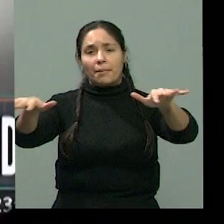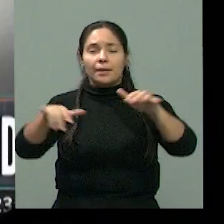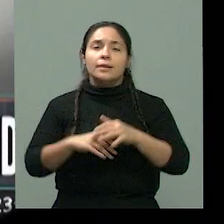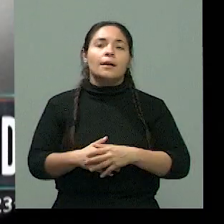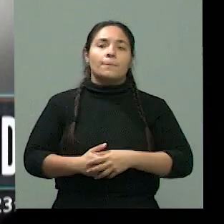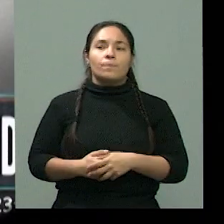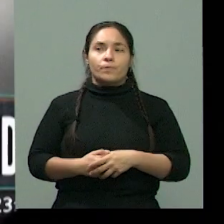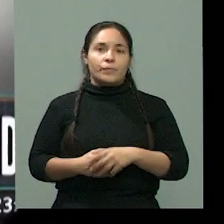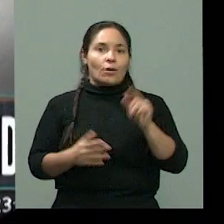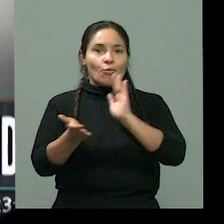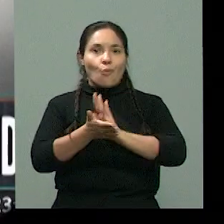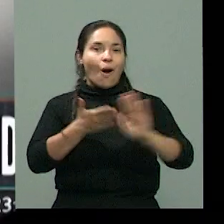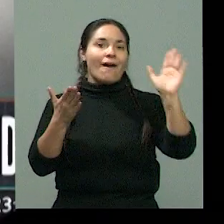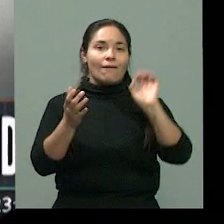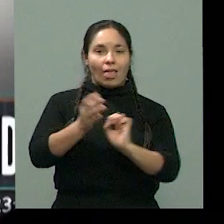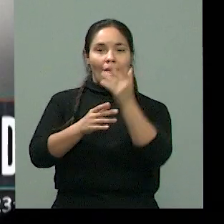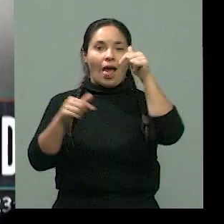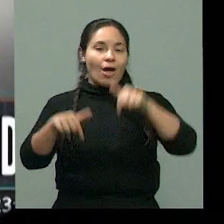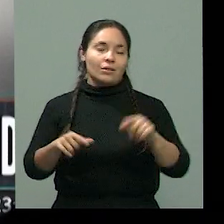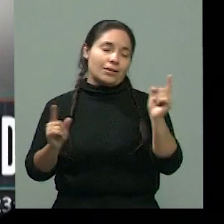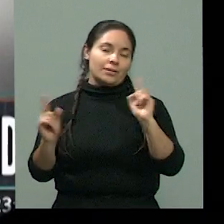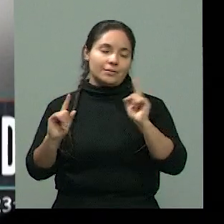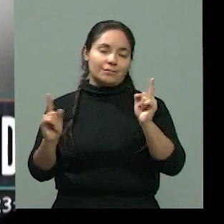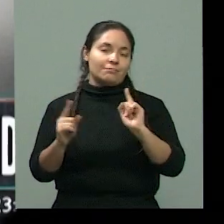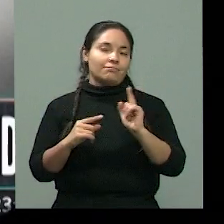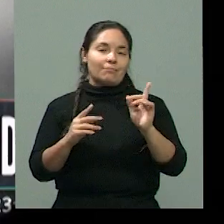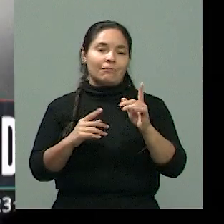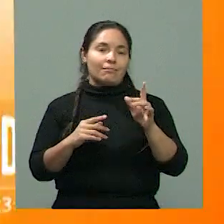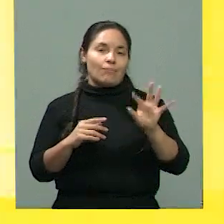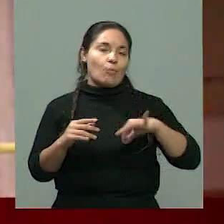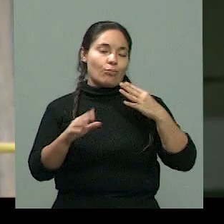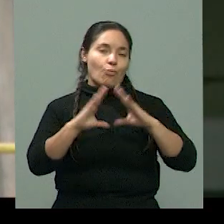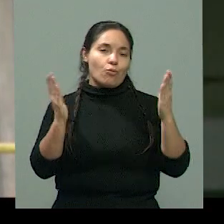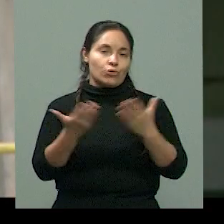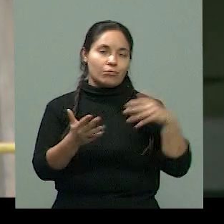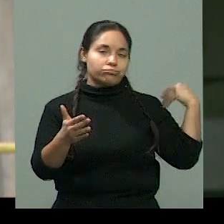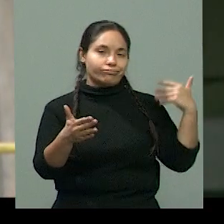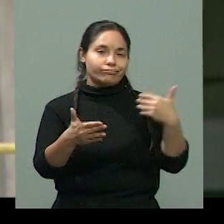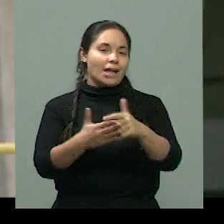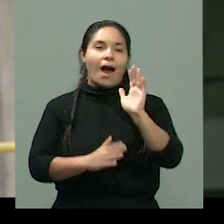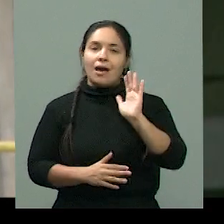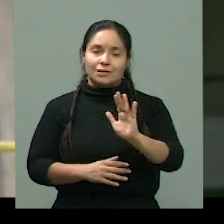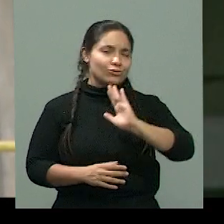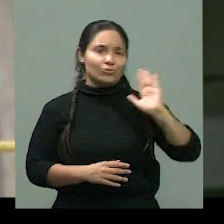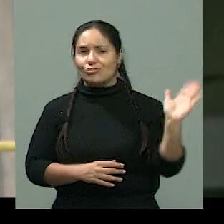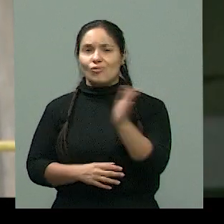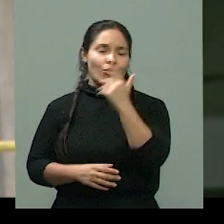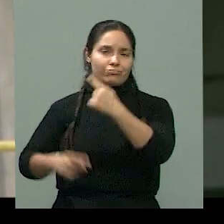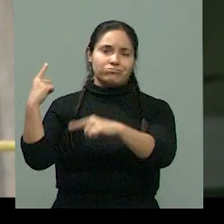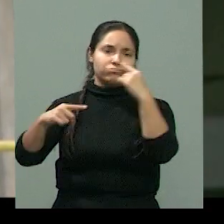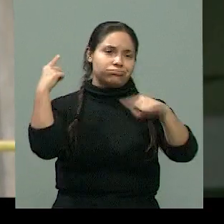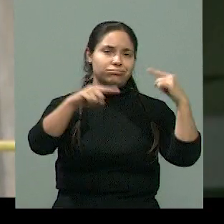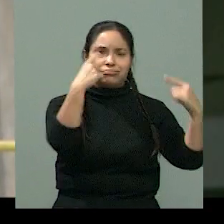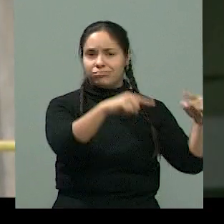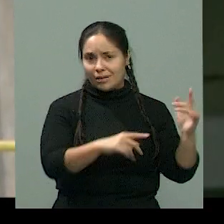algo que sea nuevo. En la historia de la humanidad, por suerte, somos todas diferentes, por lo